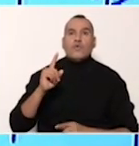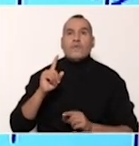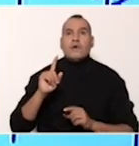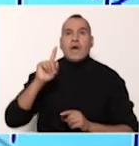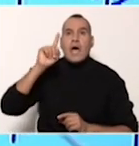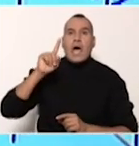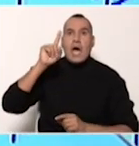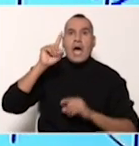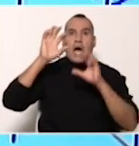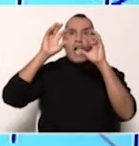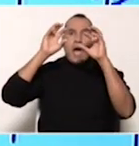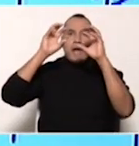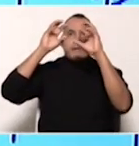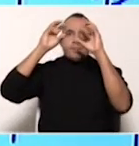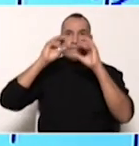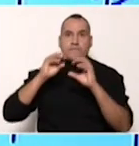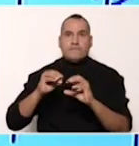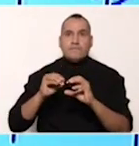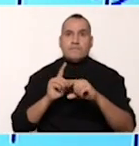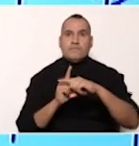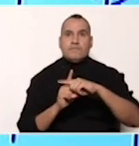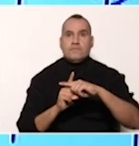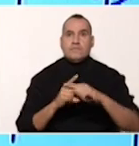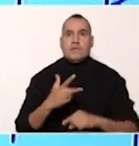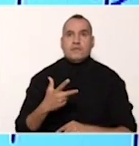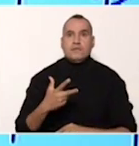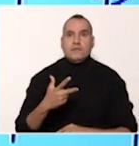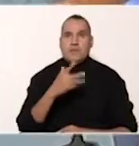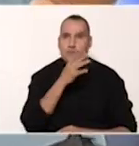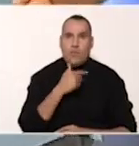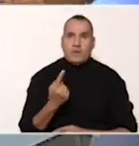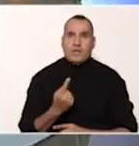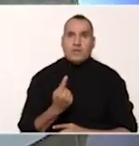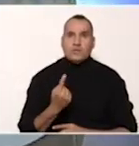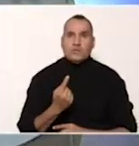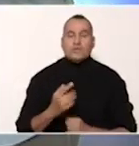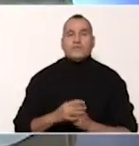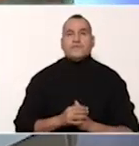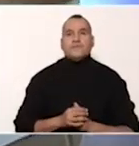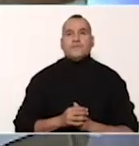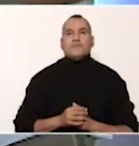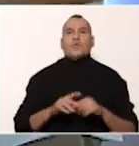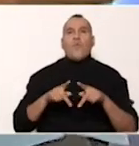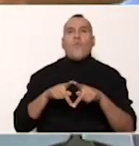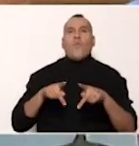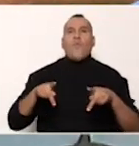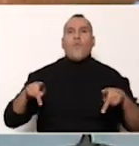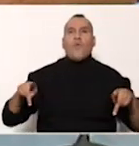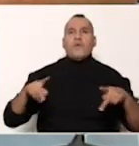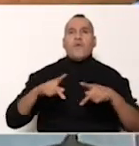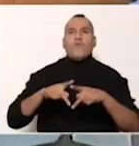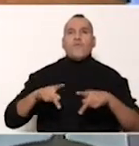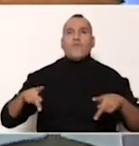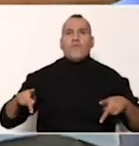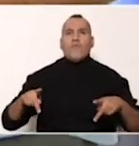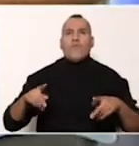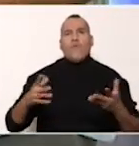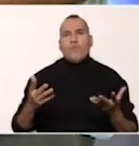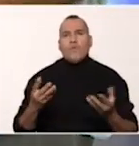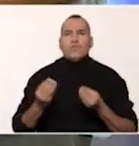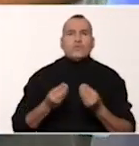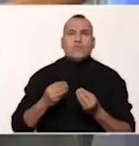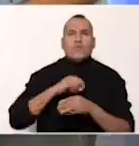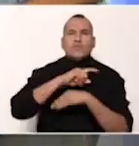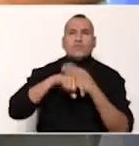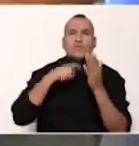tiene variable y no tiene exponente. Un polinomio se puede presentar de dos maneras,